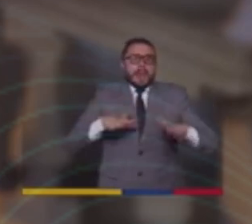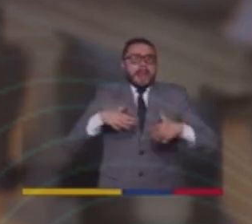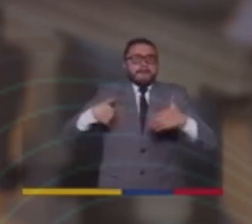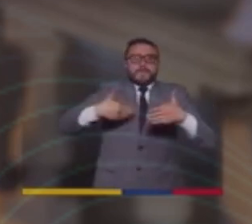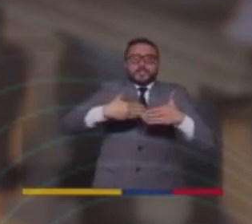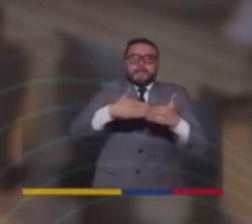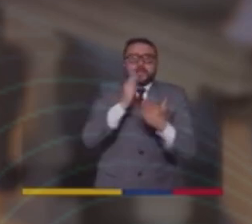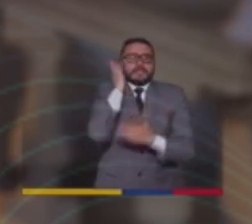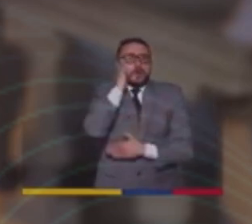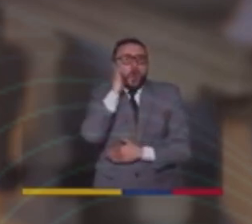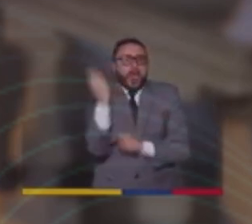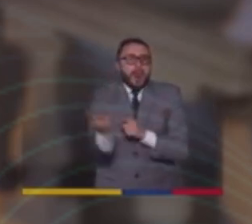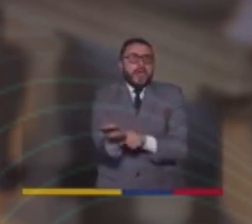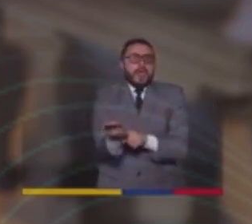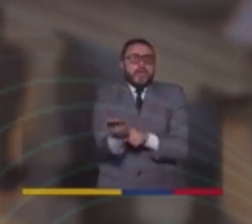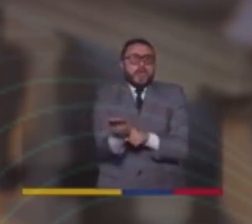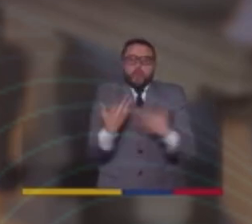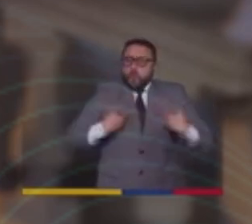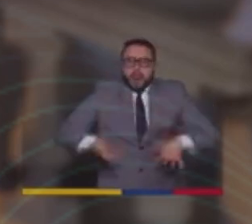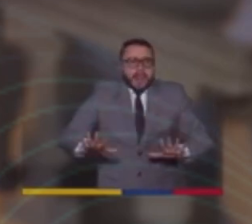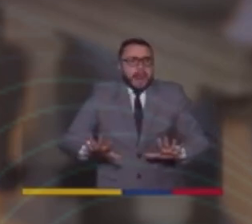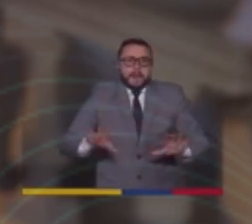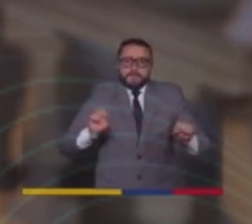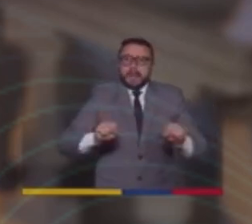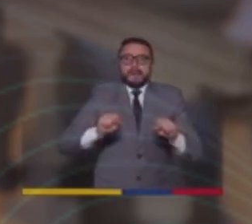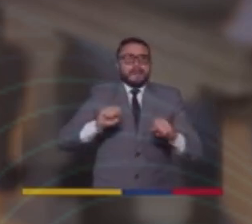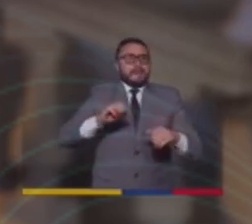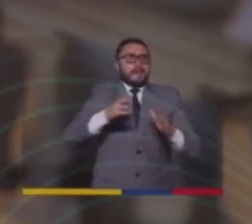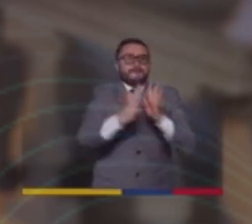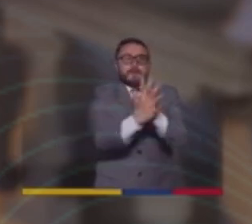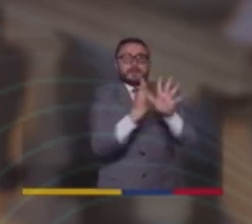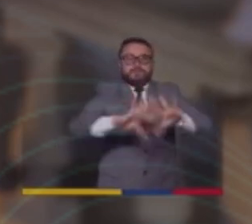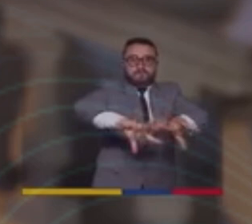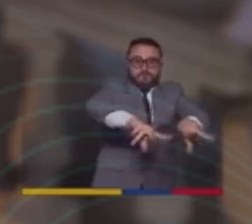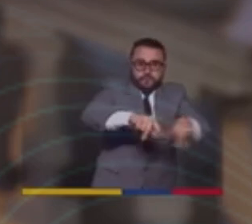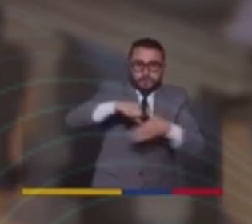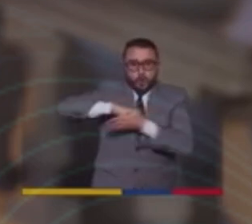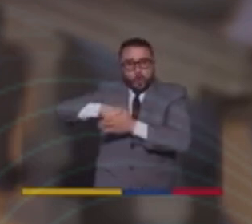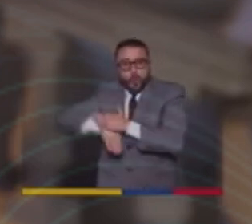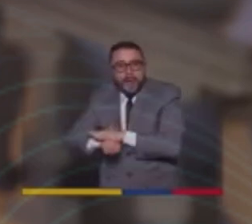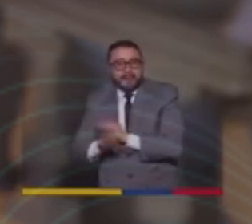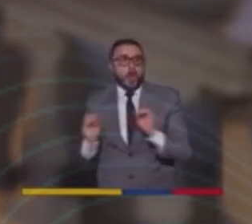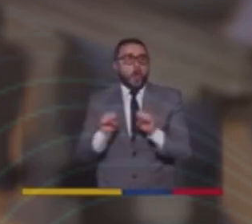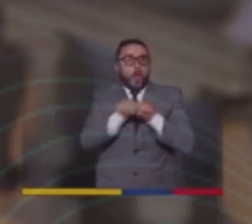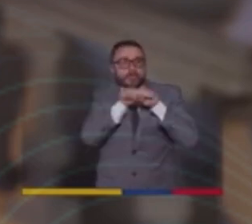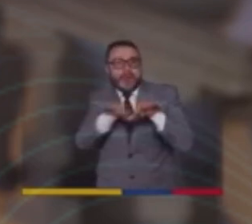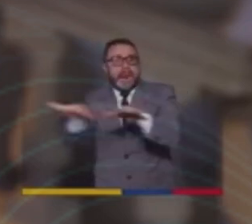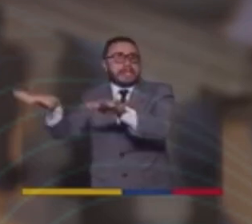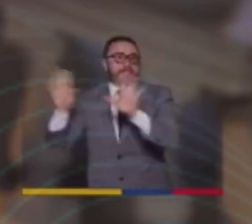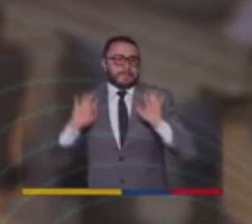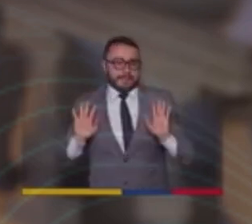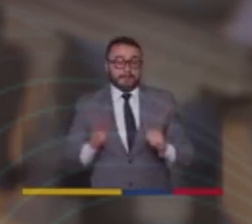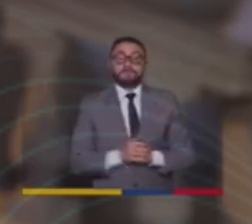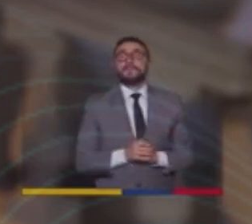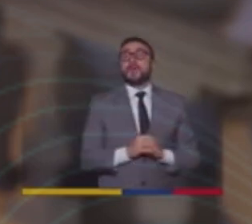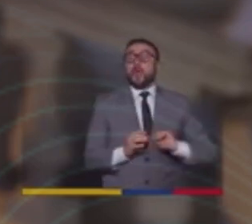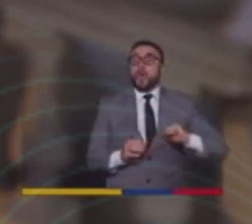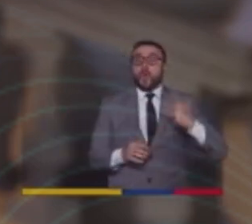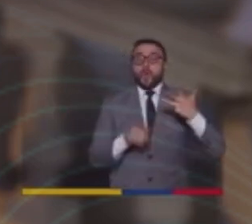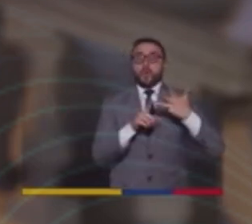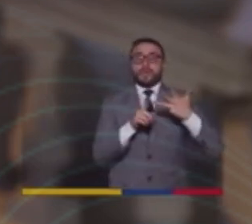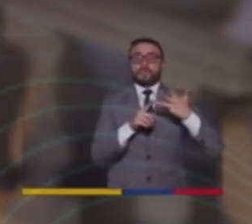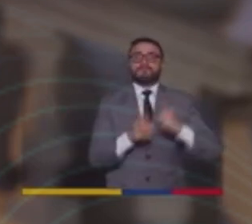ha atacado a la Corte Suprema de Justicia, al Consejo de Estado y más recientemente al Consejo Nacional